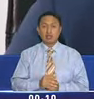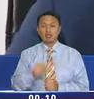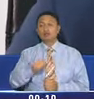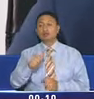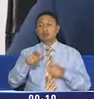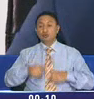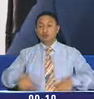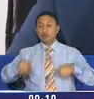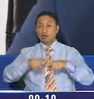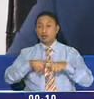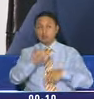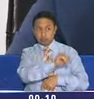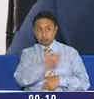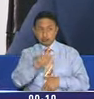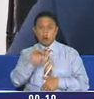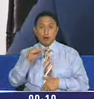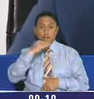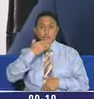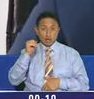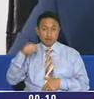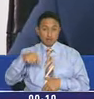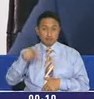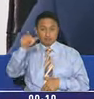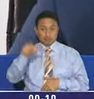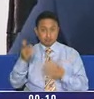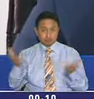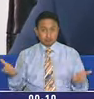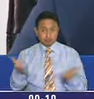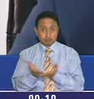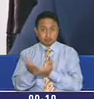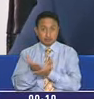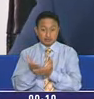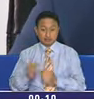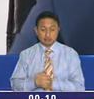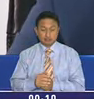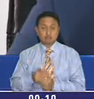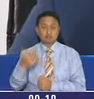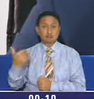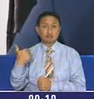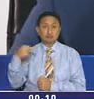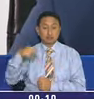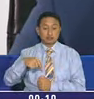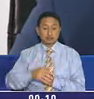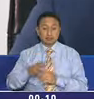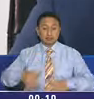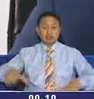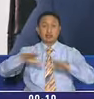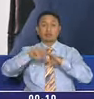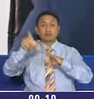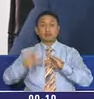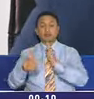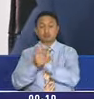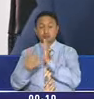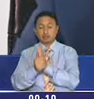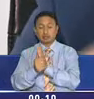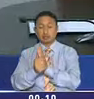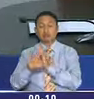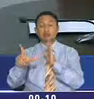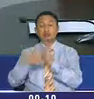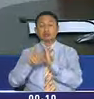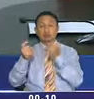de mejores características para atención ciudadana. Porque podemos contar con áreas para capacitación, para orientación